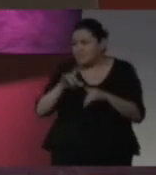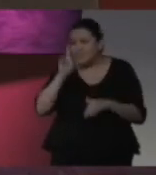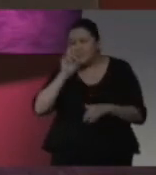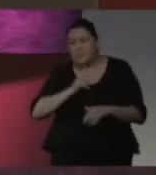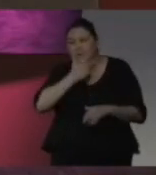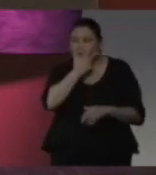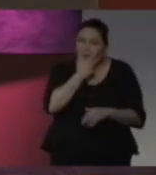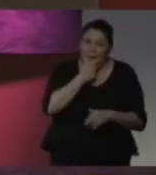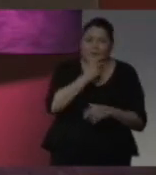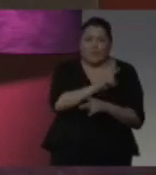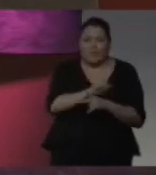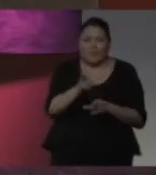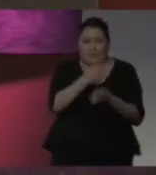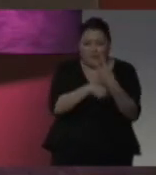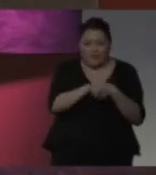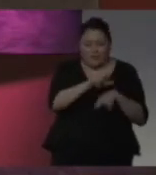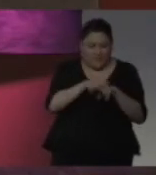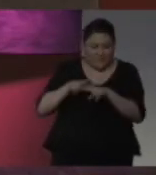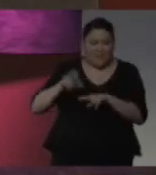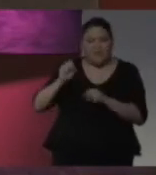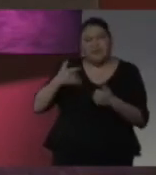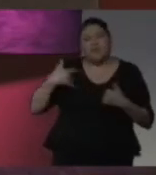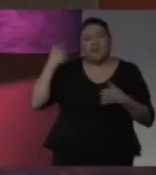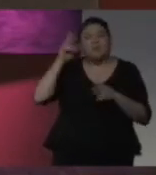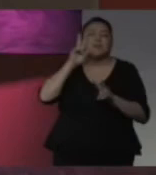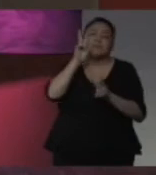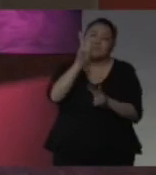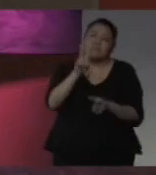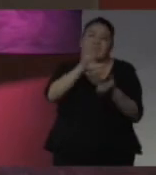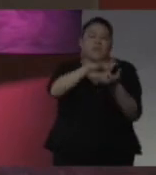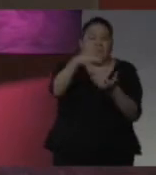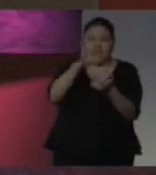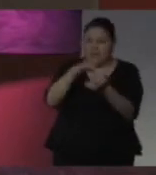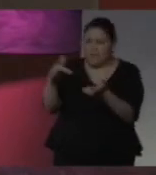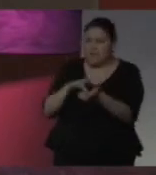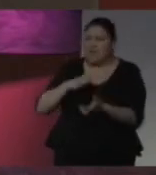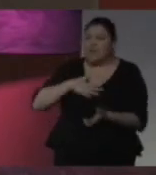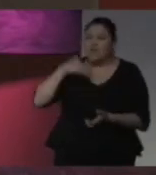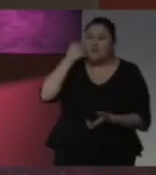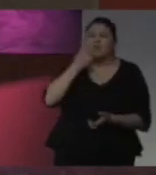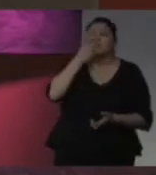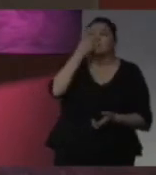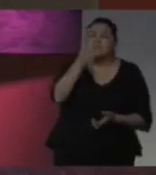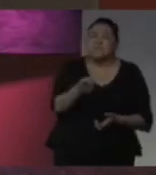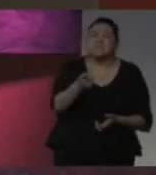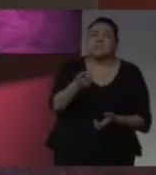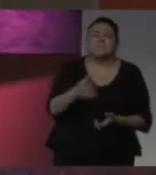los asistentes que estuvieron en este congreso. Quería como hacer